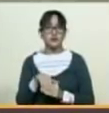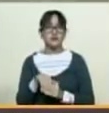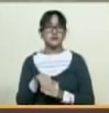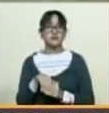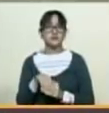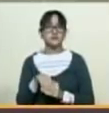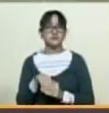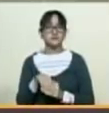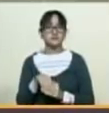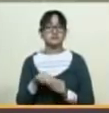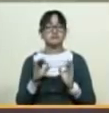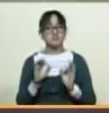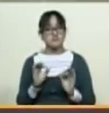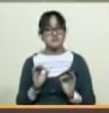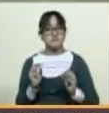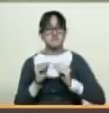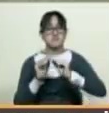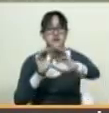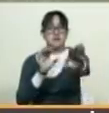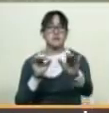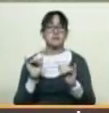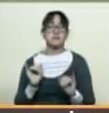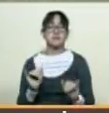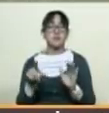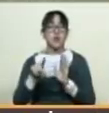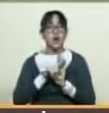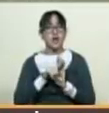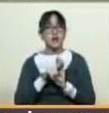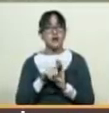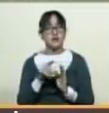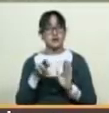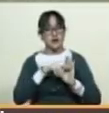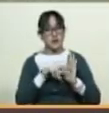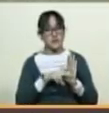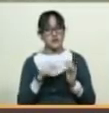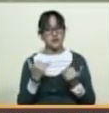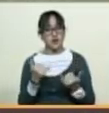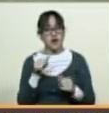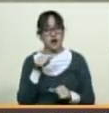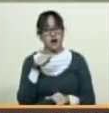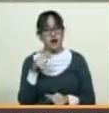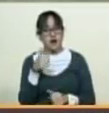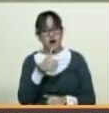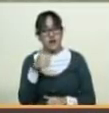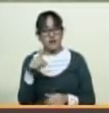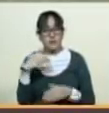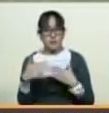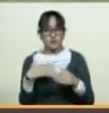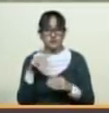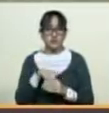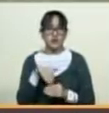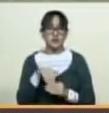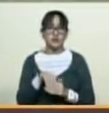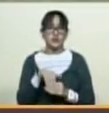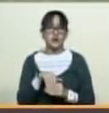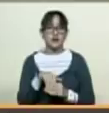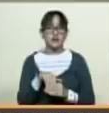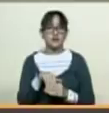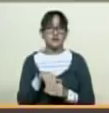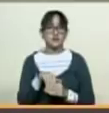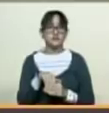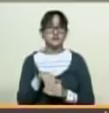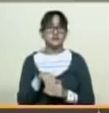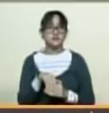enmarca, por supuesto, en la ley y en el reglamento, pero que establece para cada proceso electoral, digamos, la cantidad